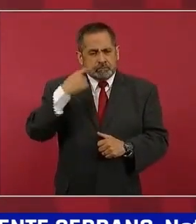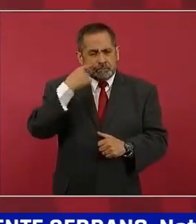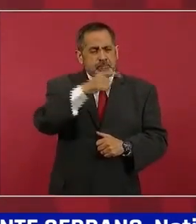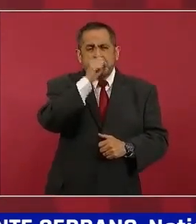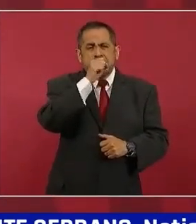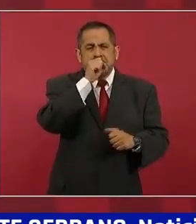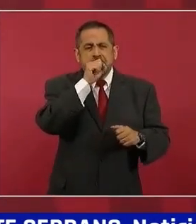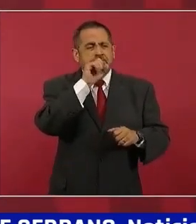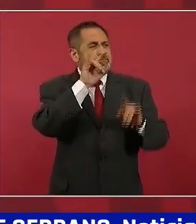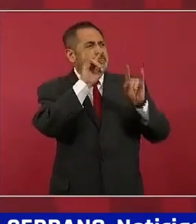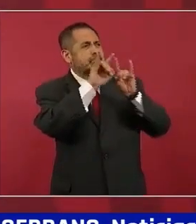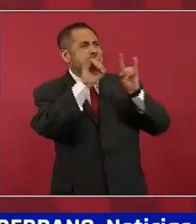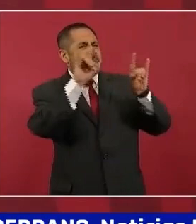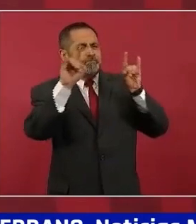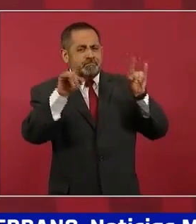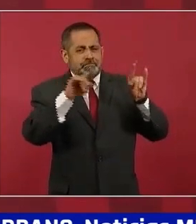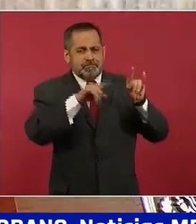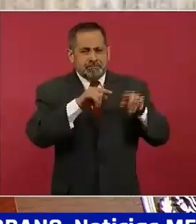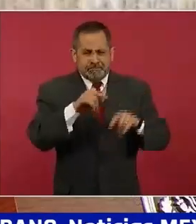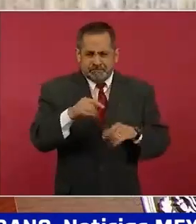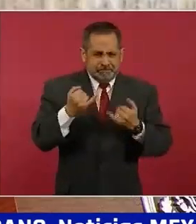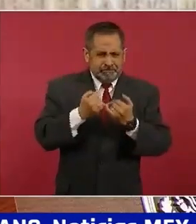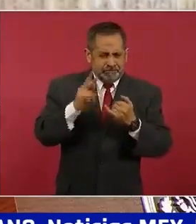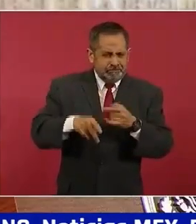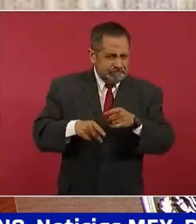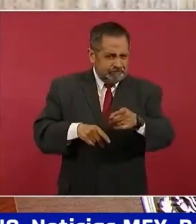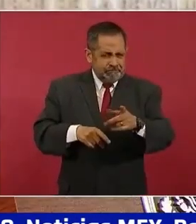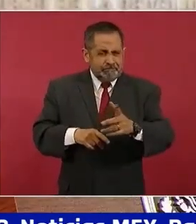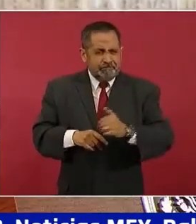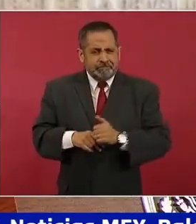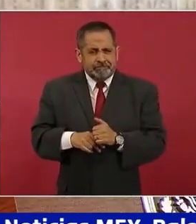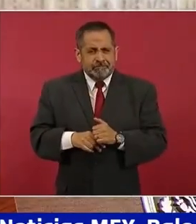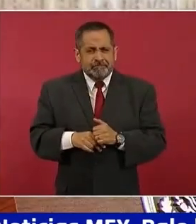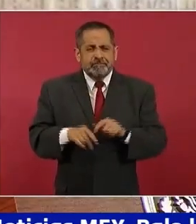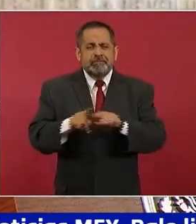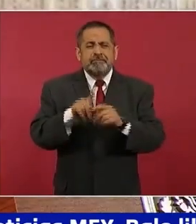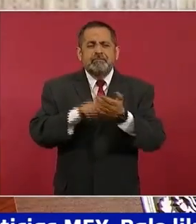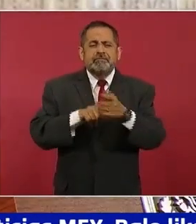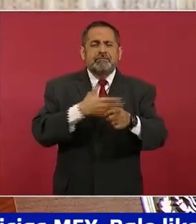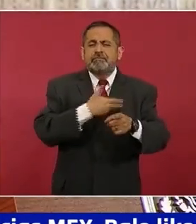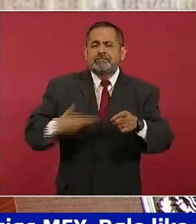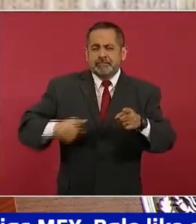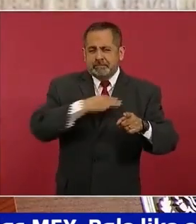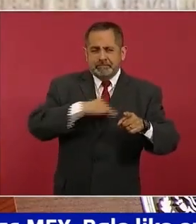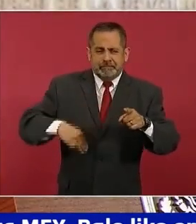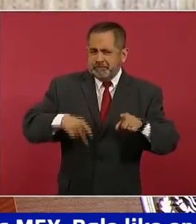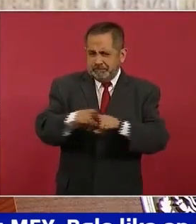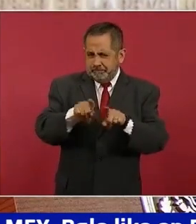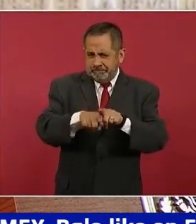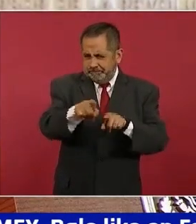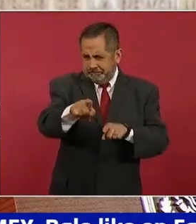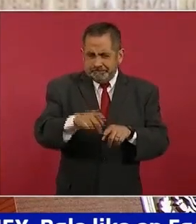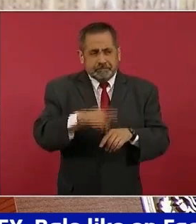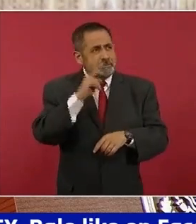carteles también, así como el caso del presidente municipal,